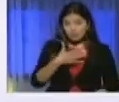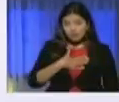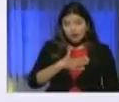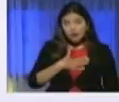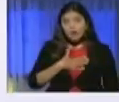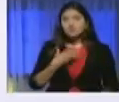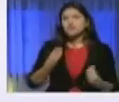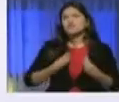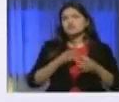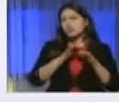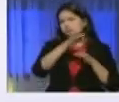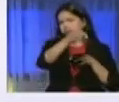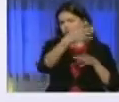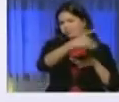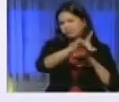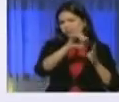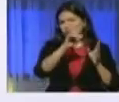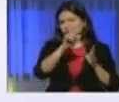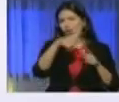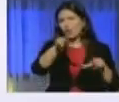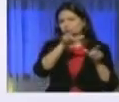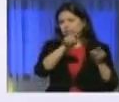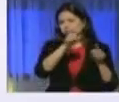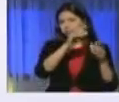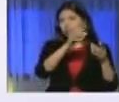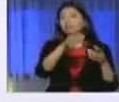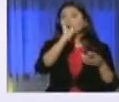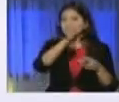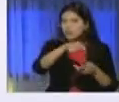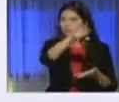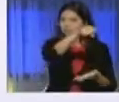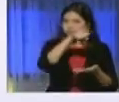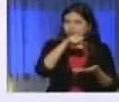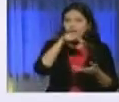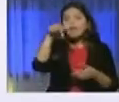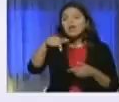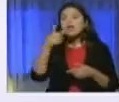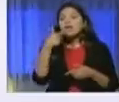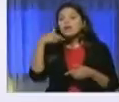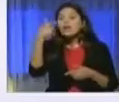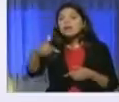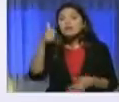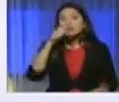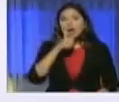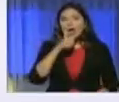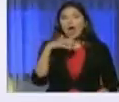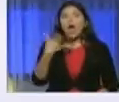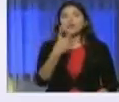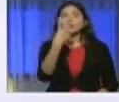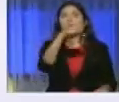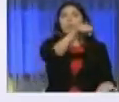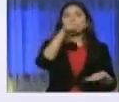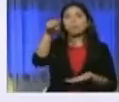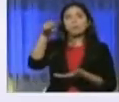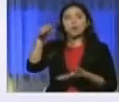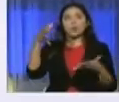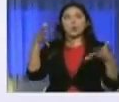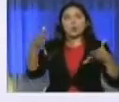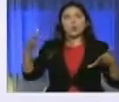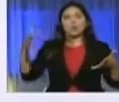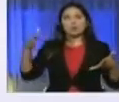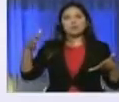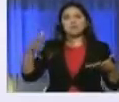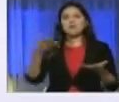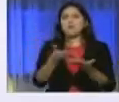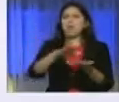vivo por allá, por Propatria, nos llegó también el CLAP este fin de semana, o sea que están buchones. Tiene una